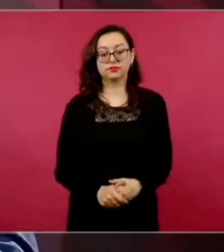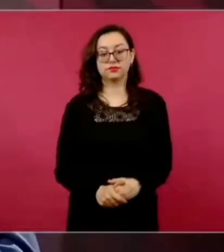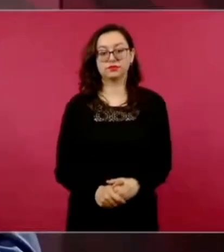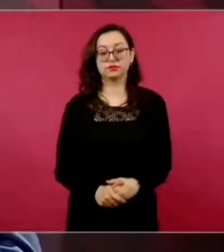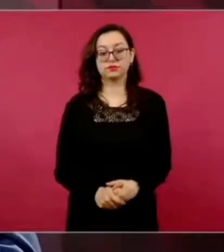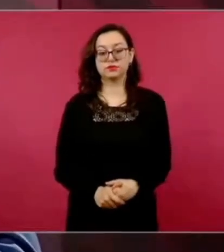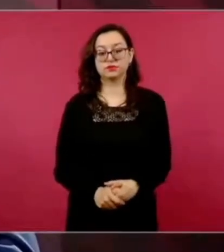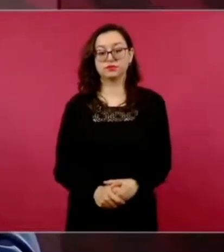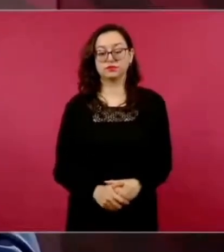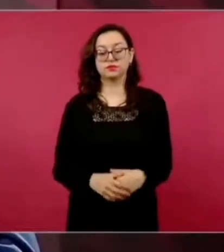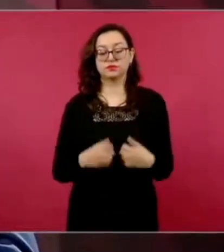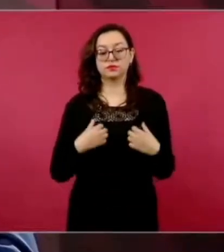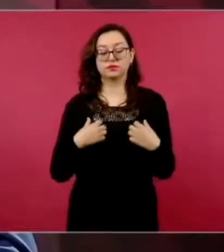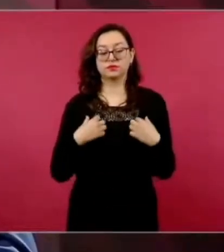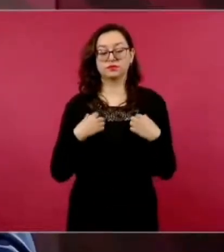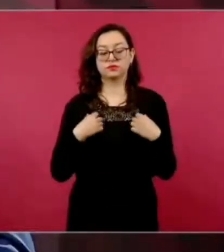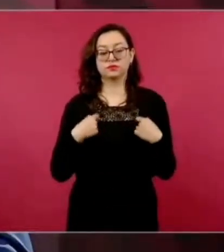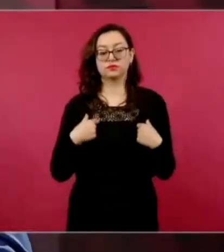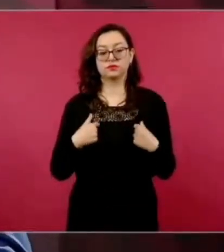Y